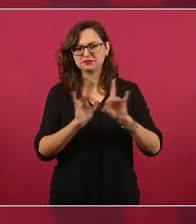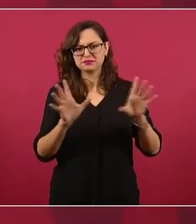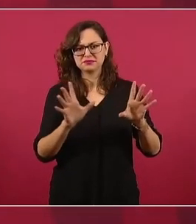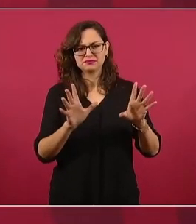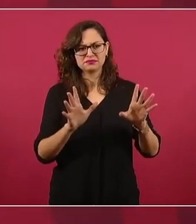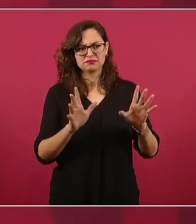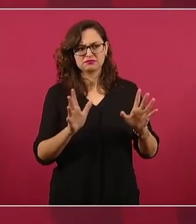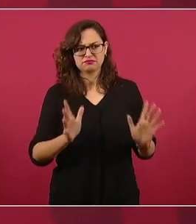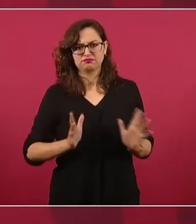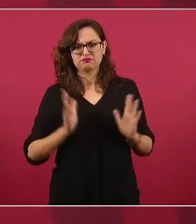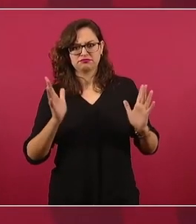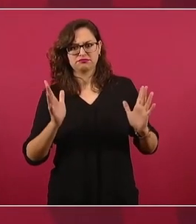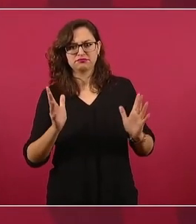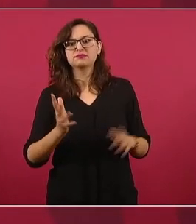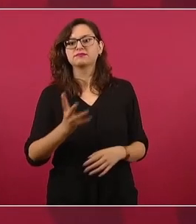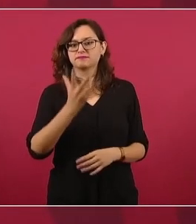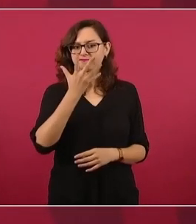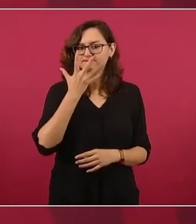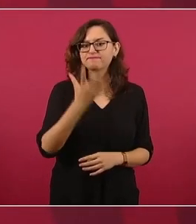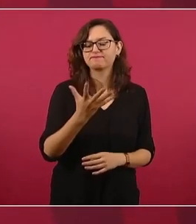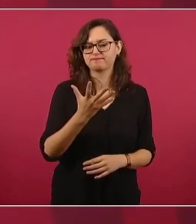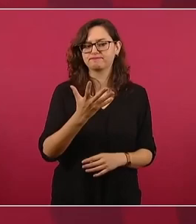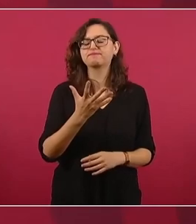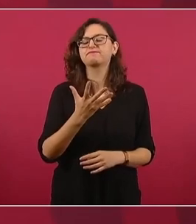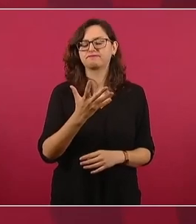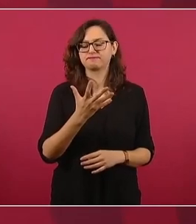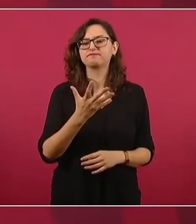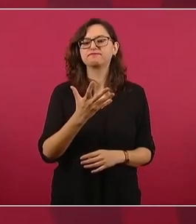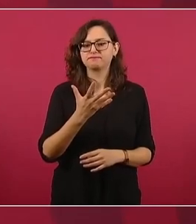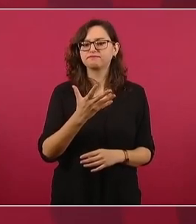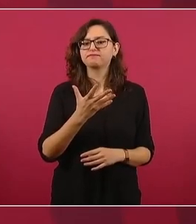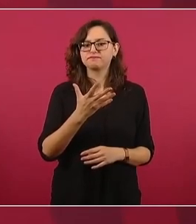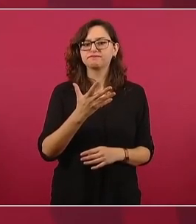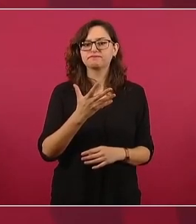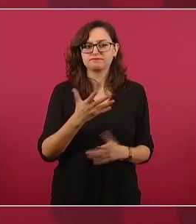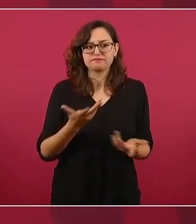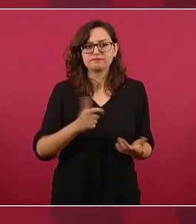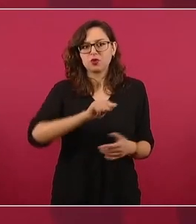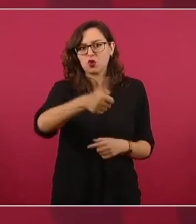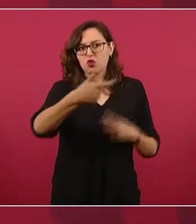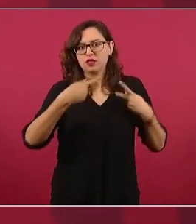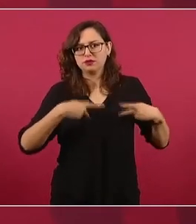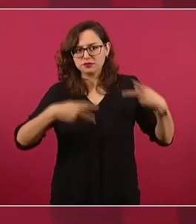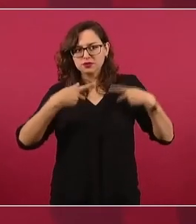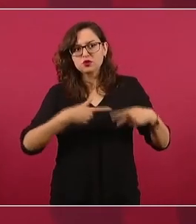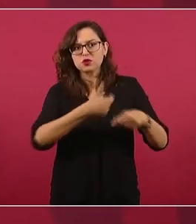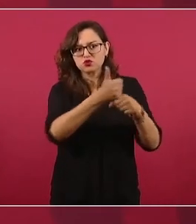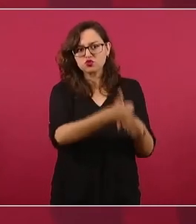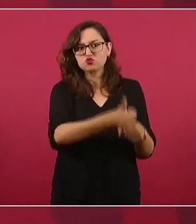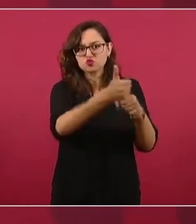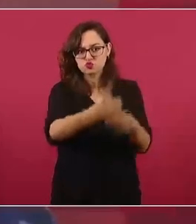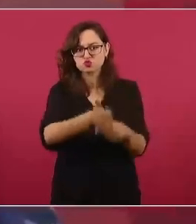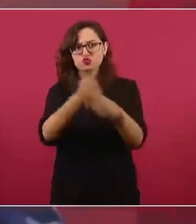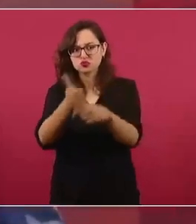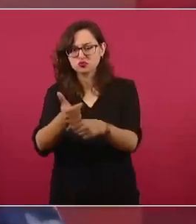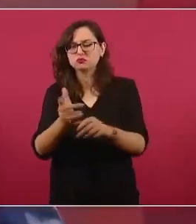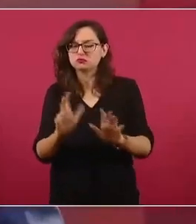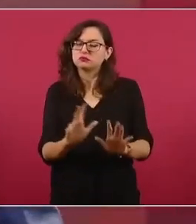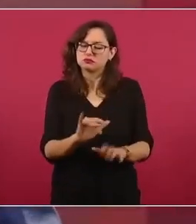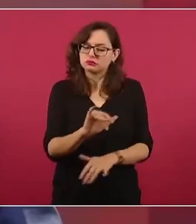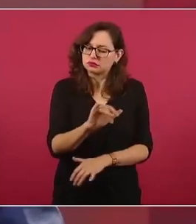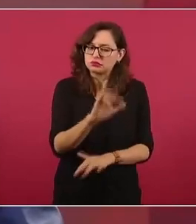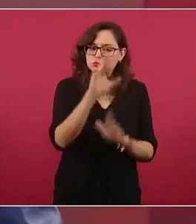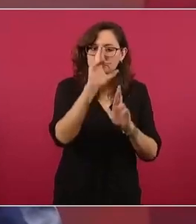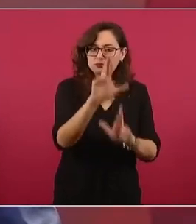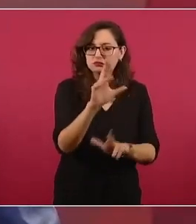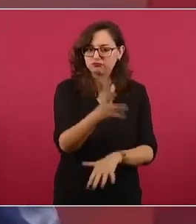son serias, muy serias, porque tiene que ver con el dolor de la gente, sí, pero otras,